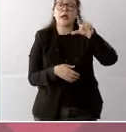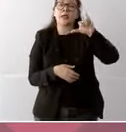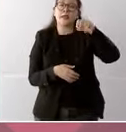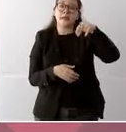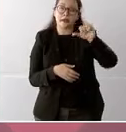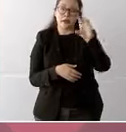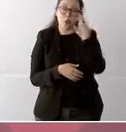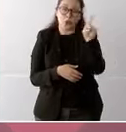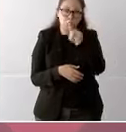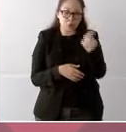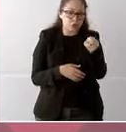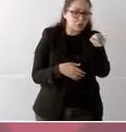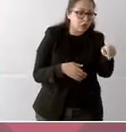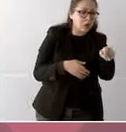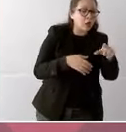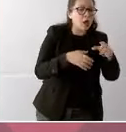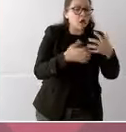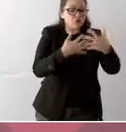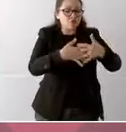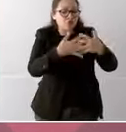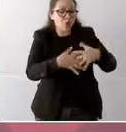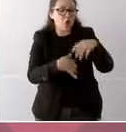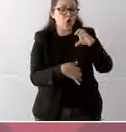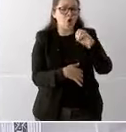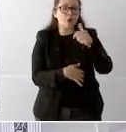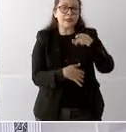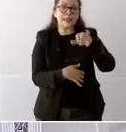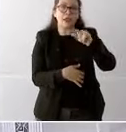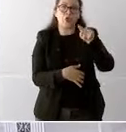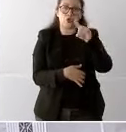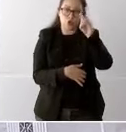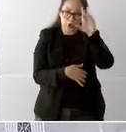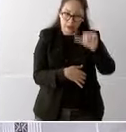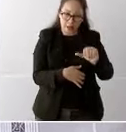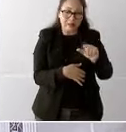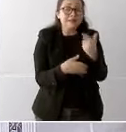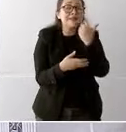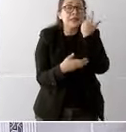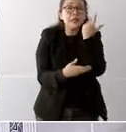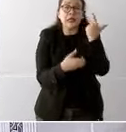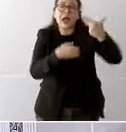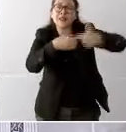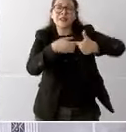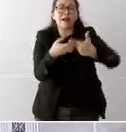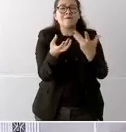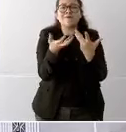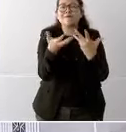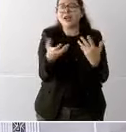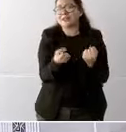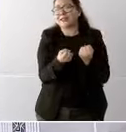es tener más gasolinas y también